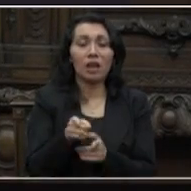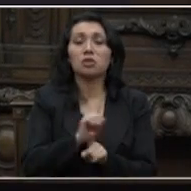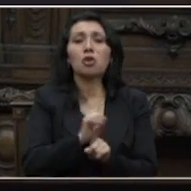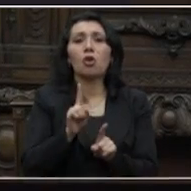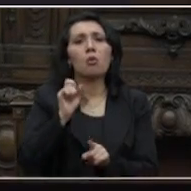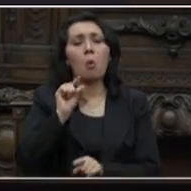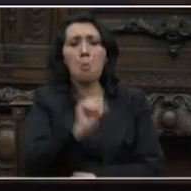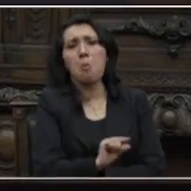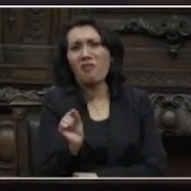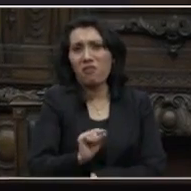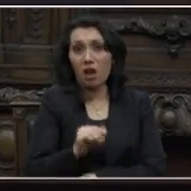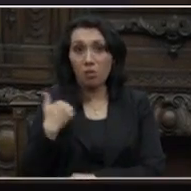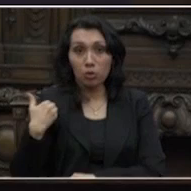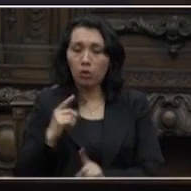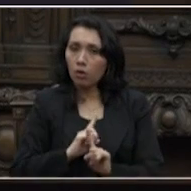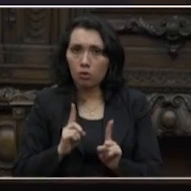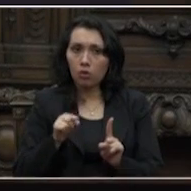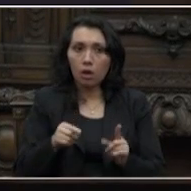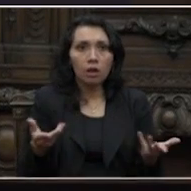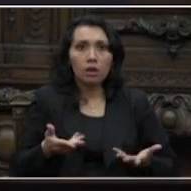de menor importancia,